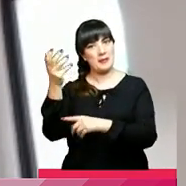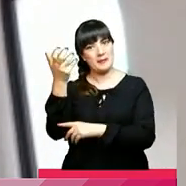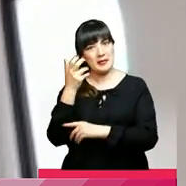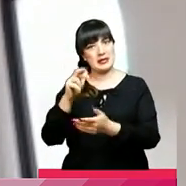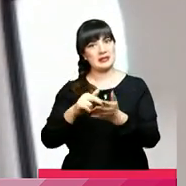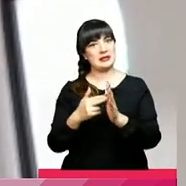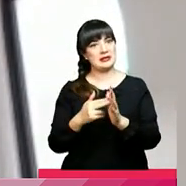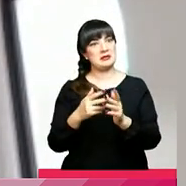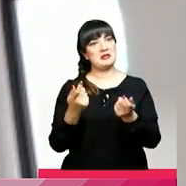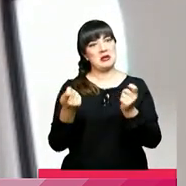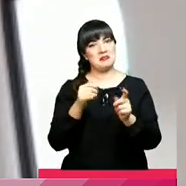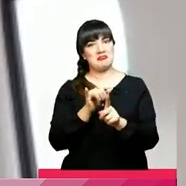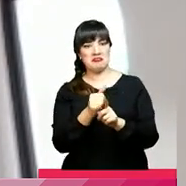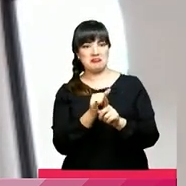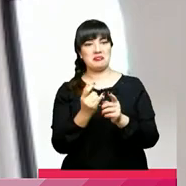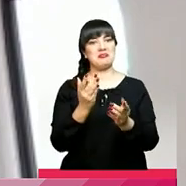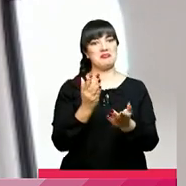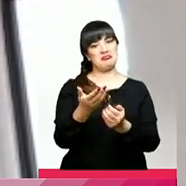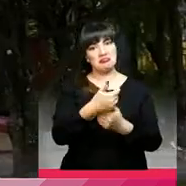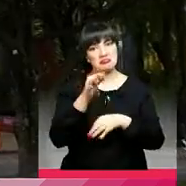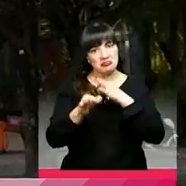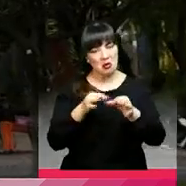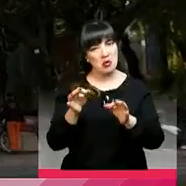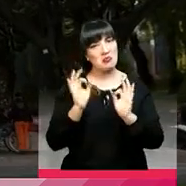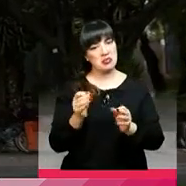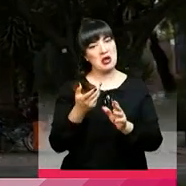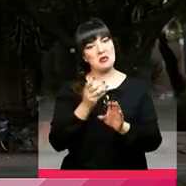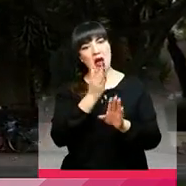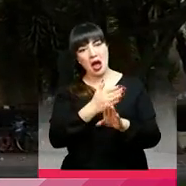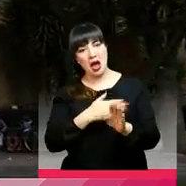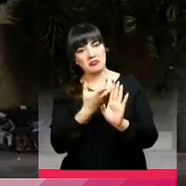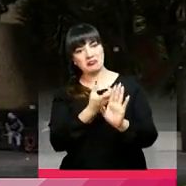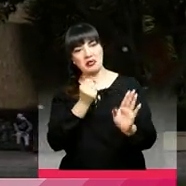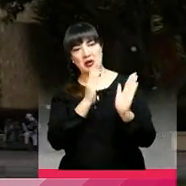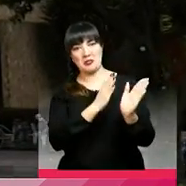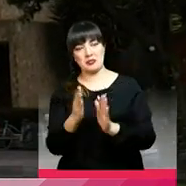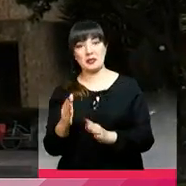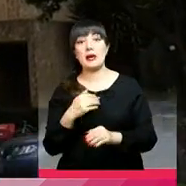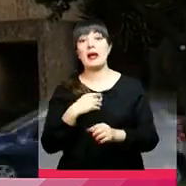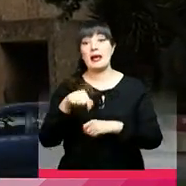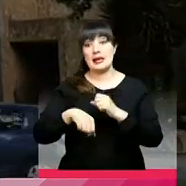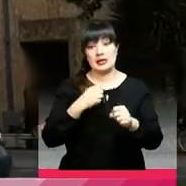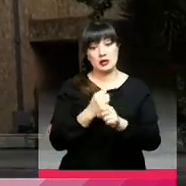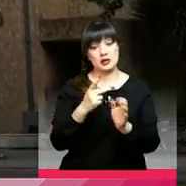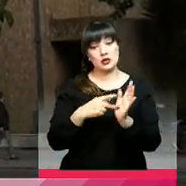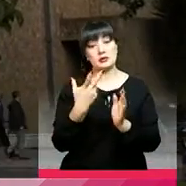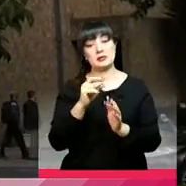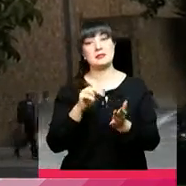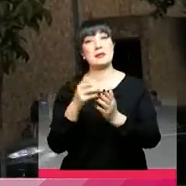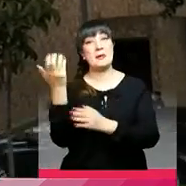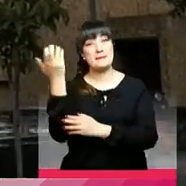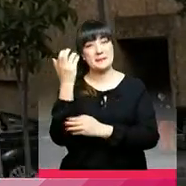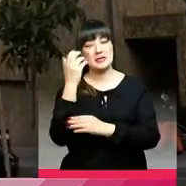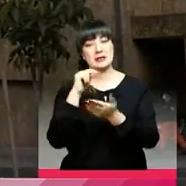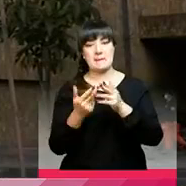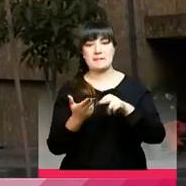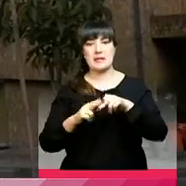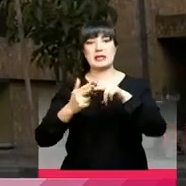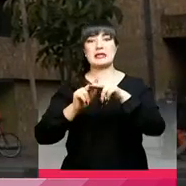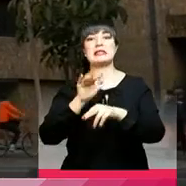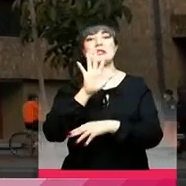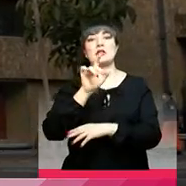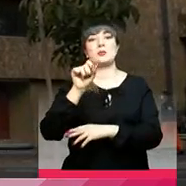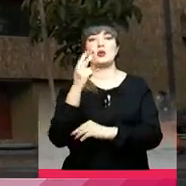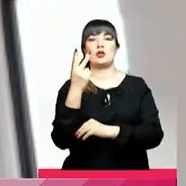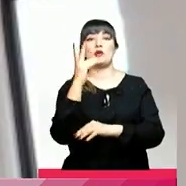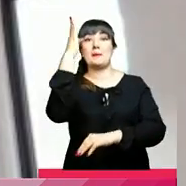moderado, conservador y retiro programado. Para lo corrido del 2020, los fondos de pensiones alcanzaron rendimientos por 5,2 billones